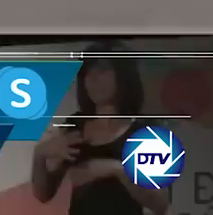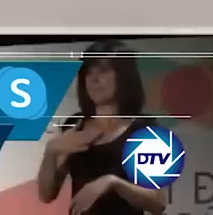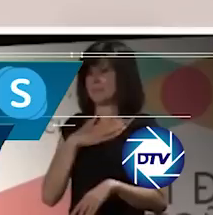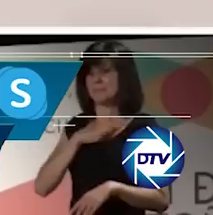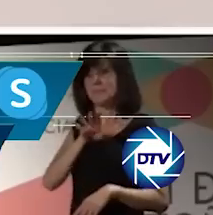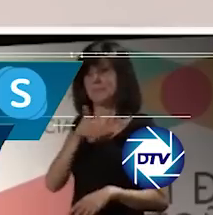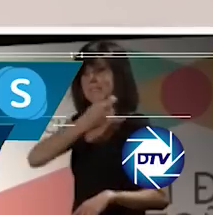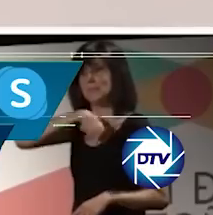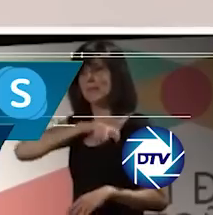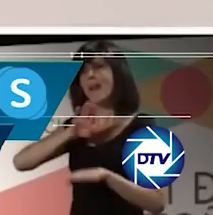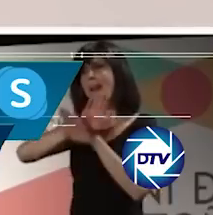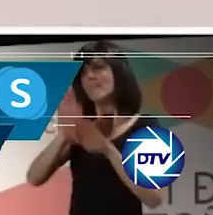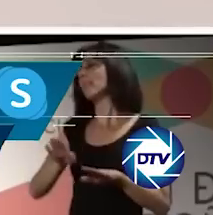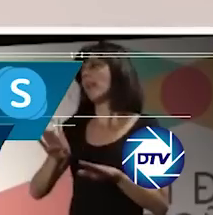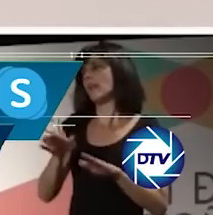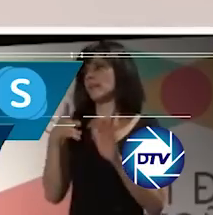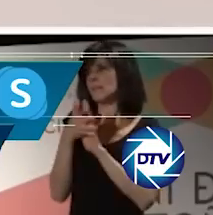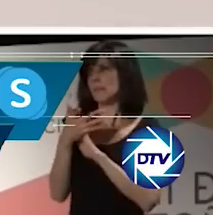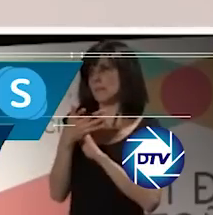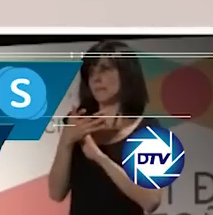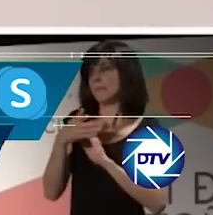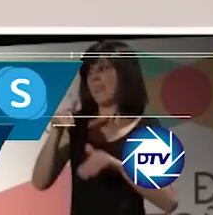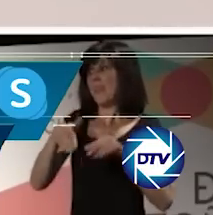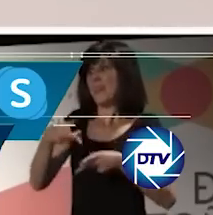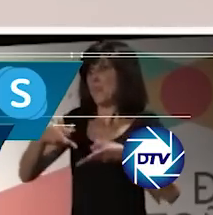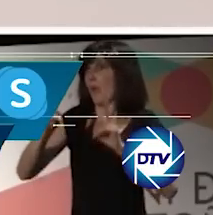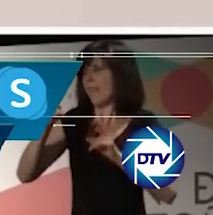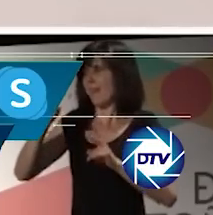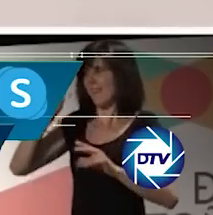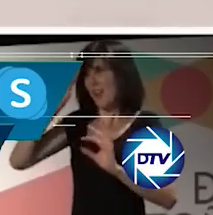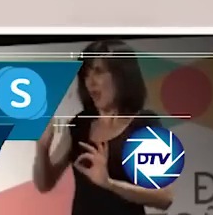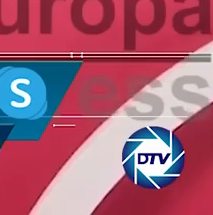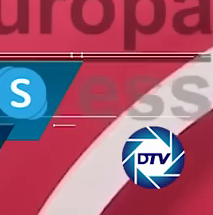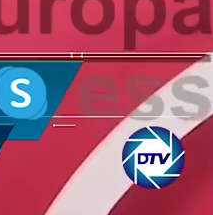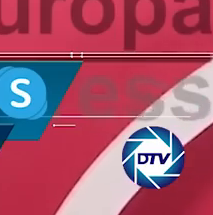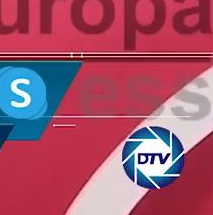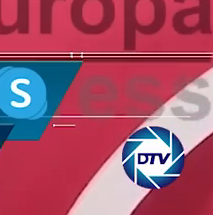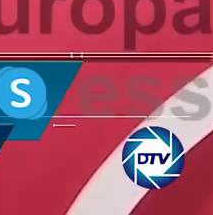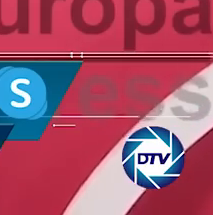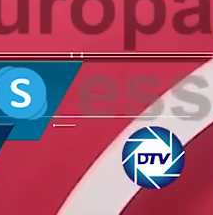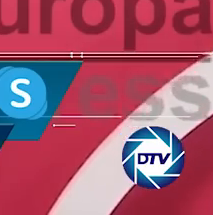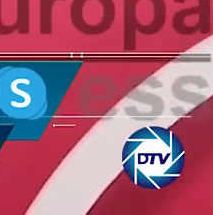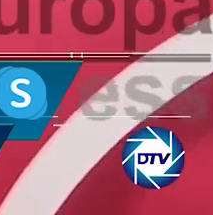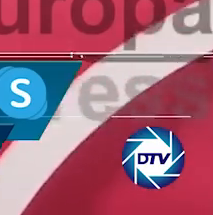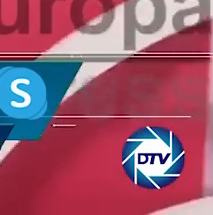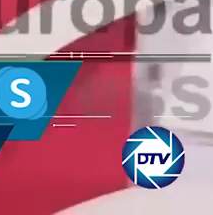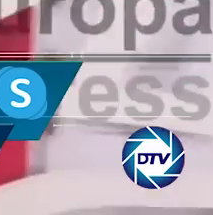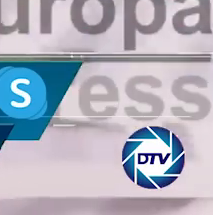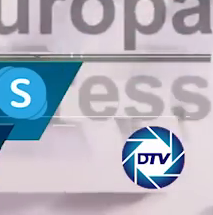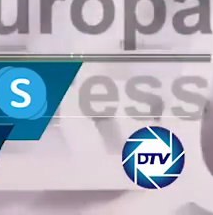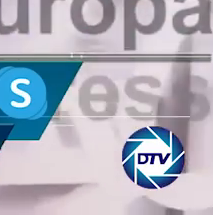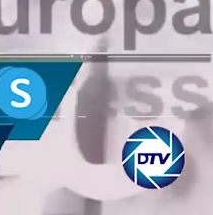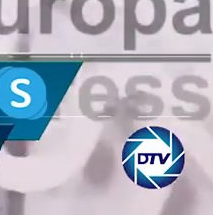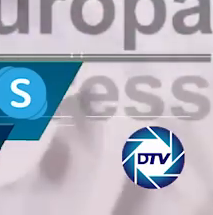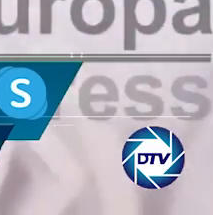tras un intento de suicidio. Esto último, además, me parece algo muy reseñable porque una de las cosas más, más terribles que